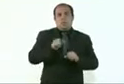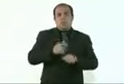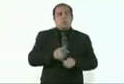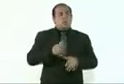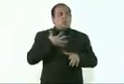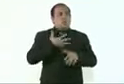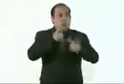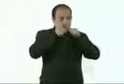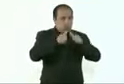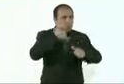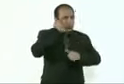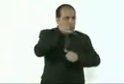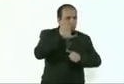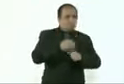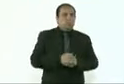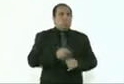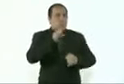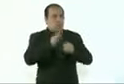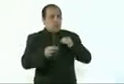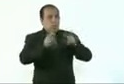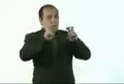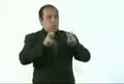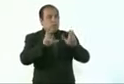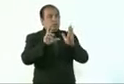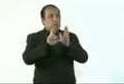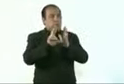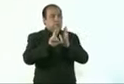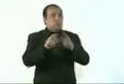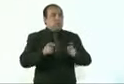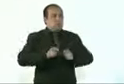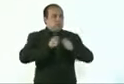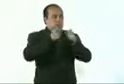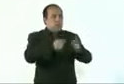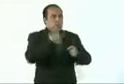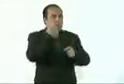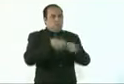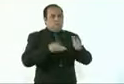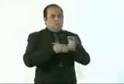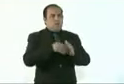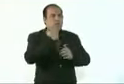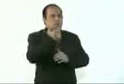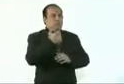y ya por último, en este tema de las tarjetas que se daban, creo que 1,000 pesos,